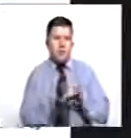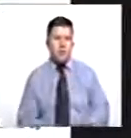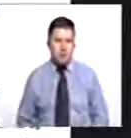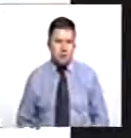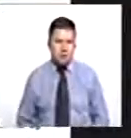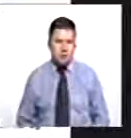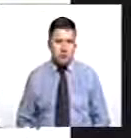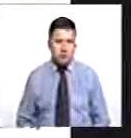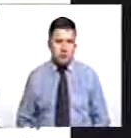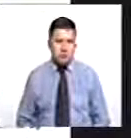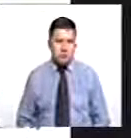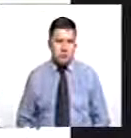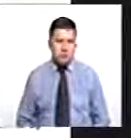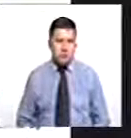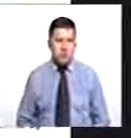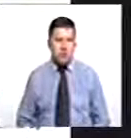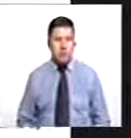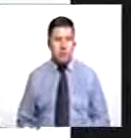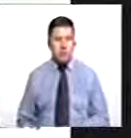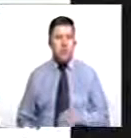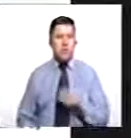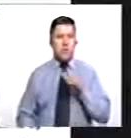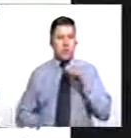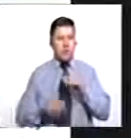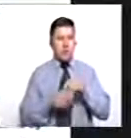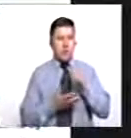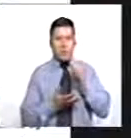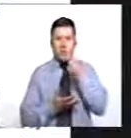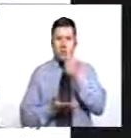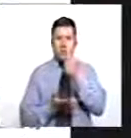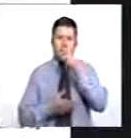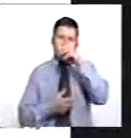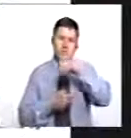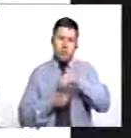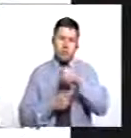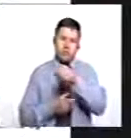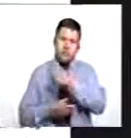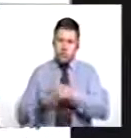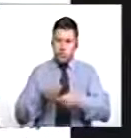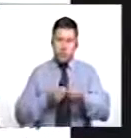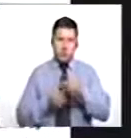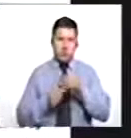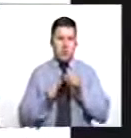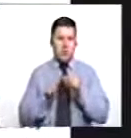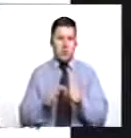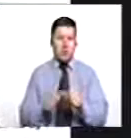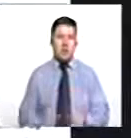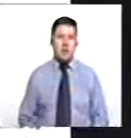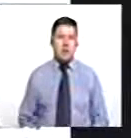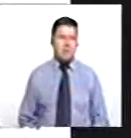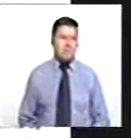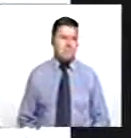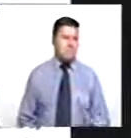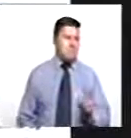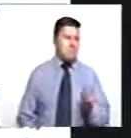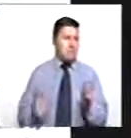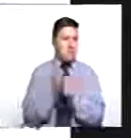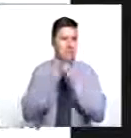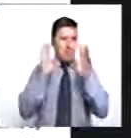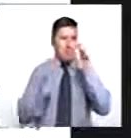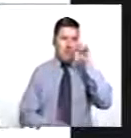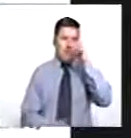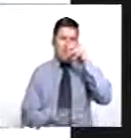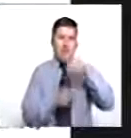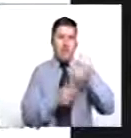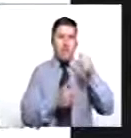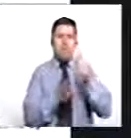que exigirá al fondo de las intervenidas un flujo permanente. No es claro el gobierno de